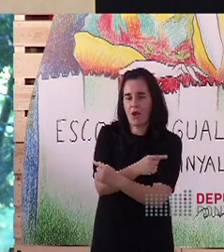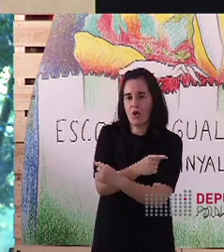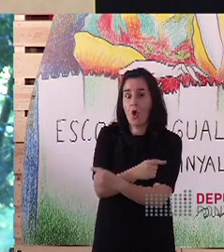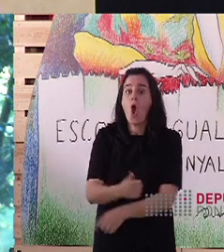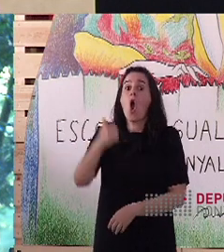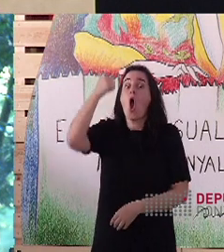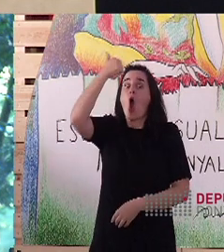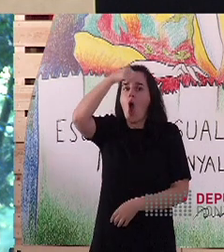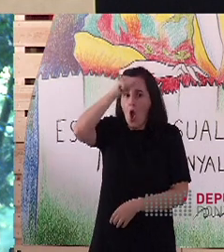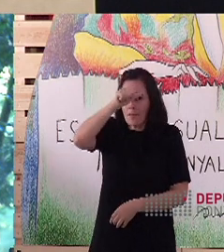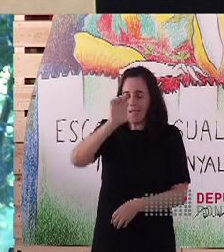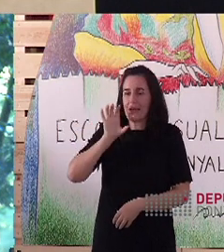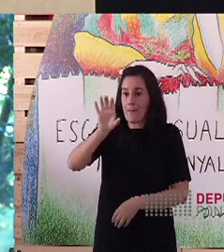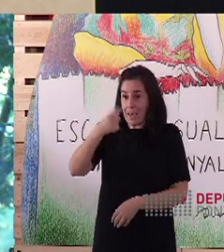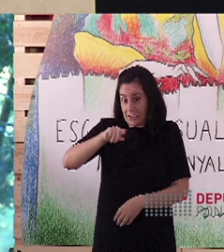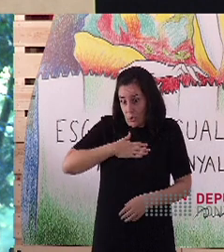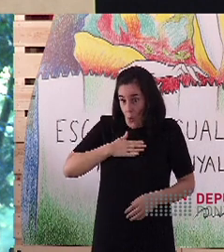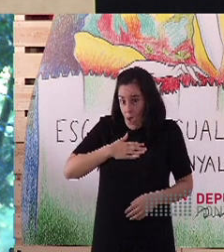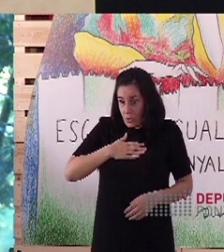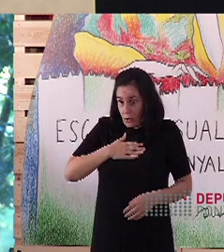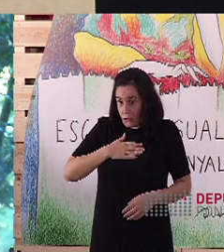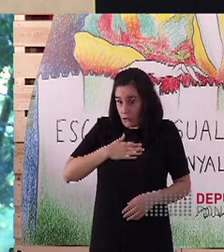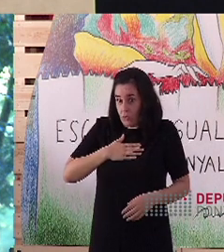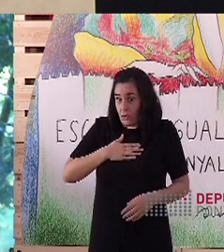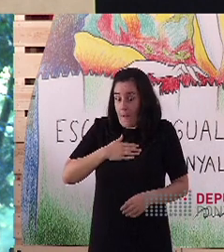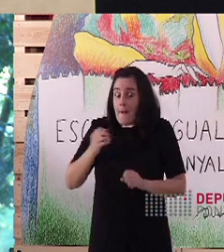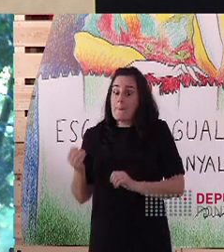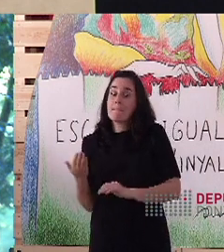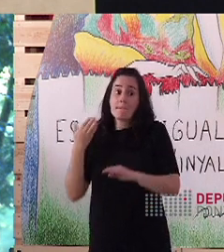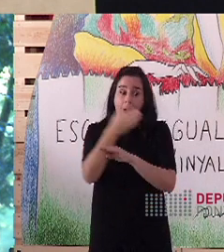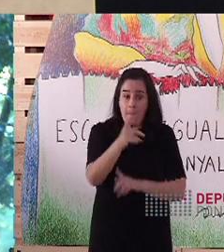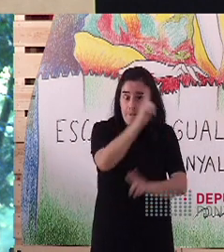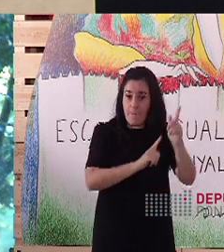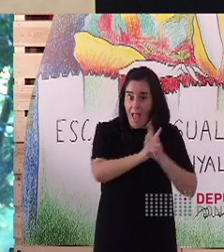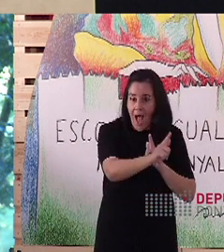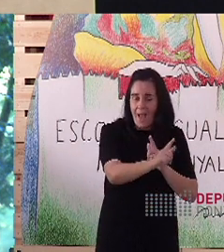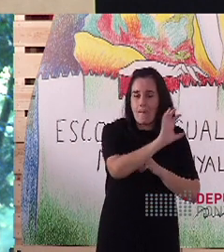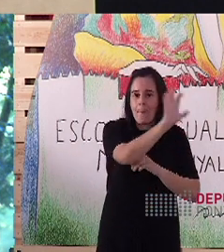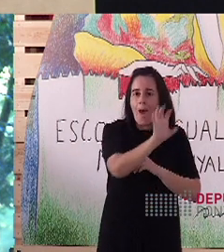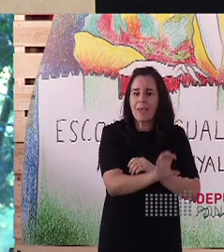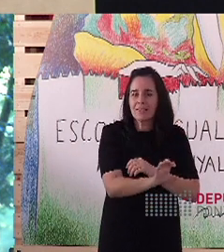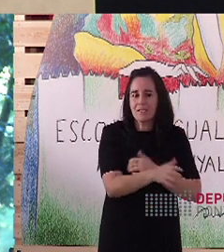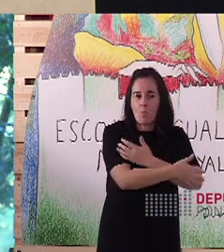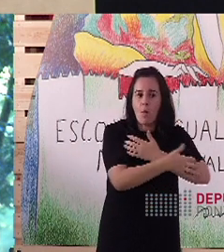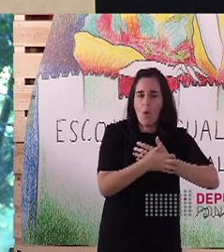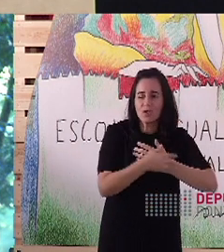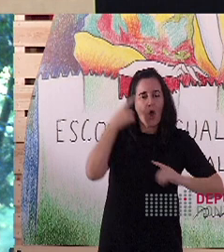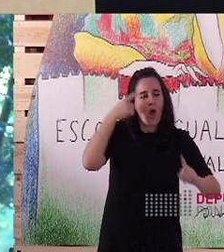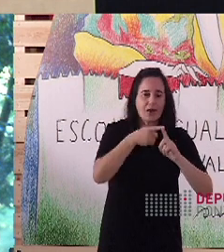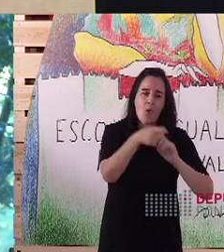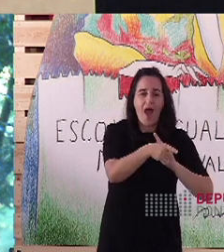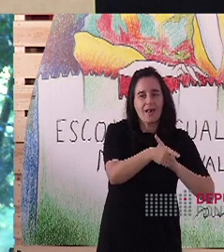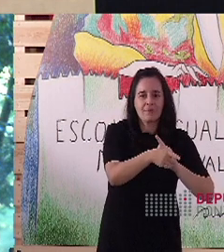países que van a países con altas tasas de pobreza para poder acceder